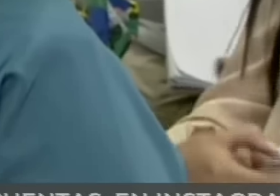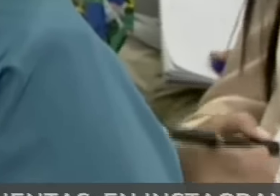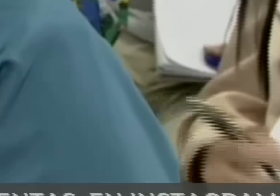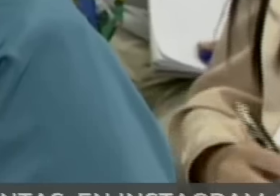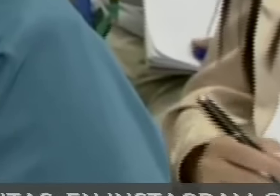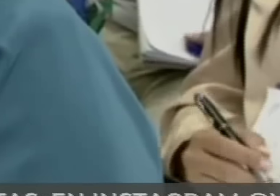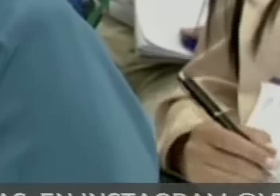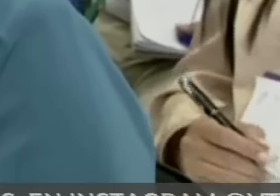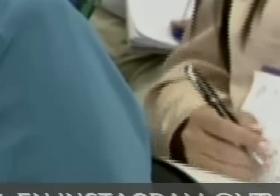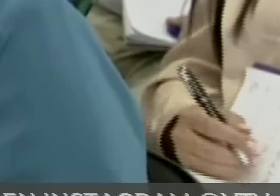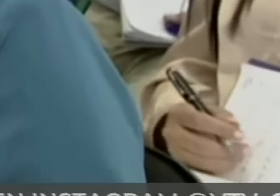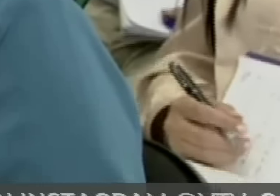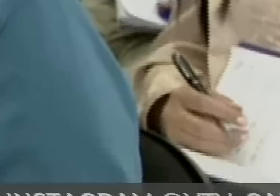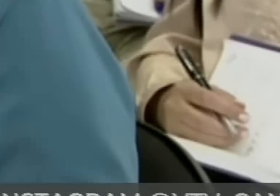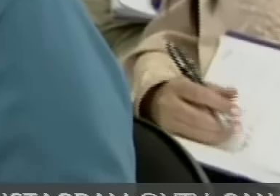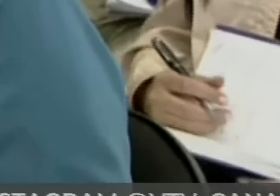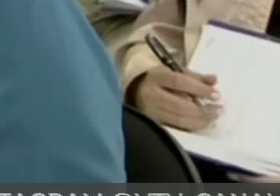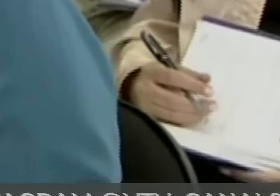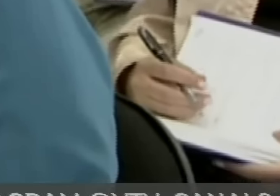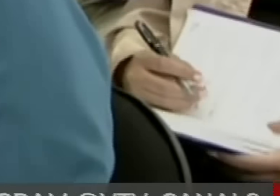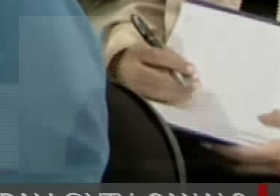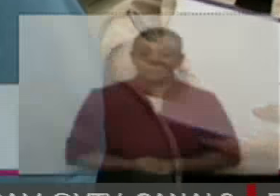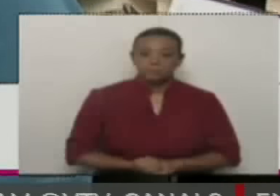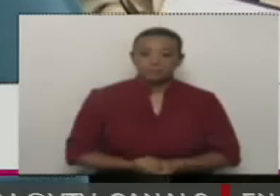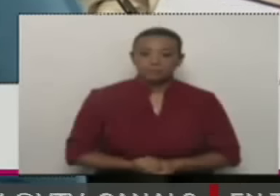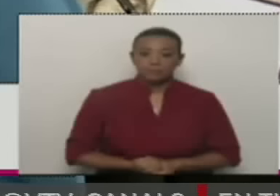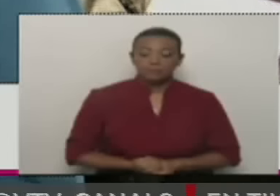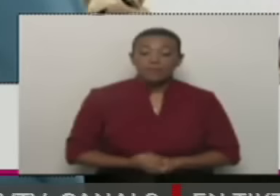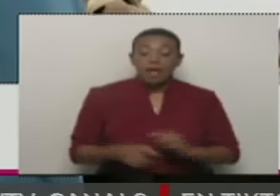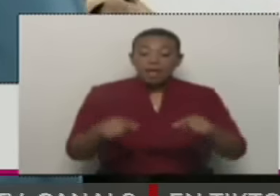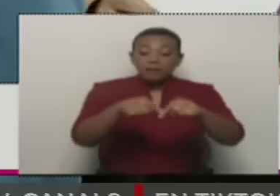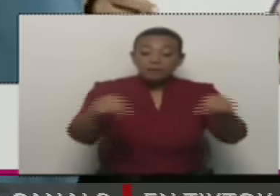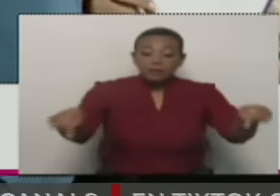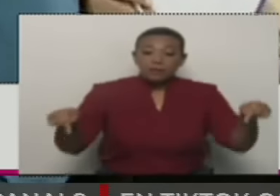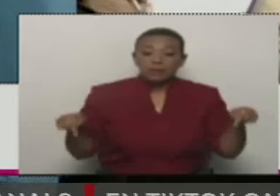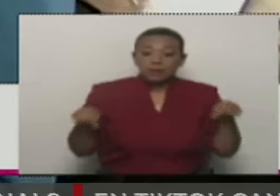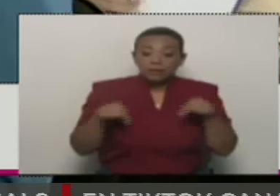En el ajedrez juega uno allá y otro acá.